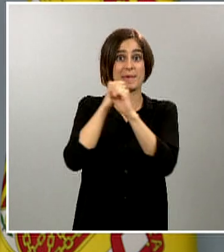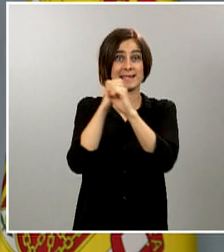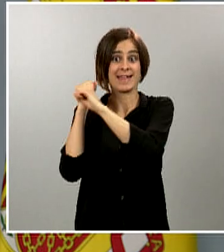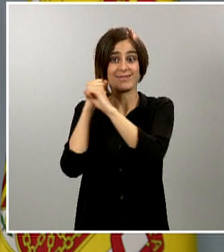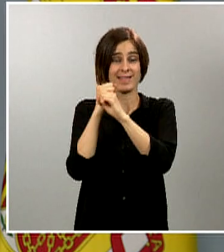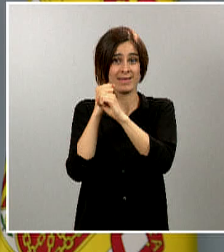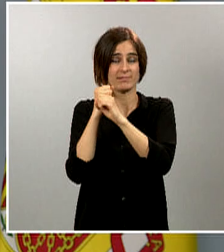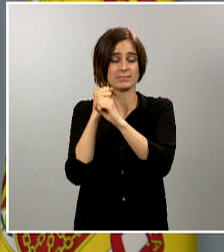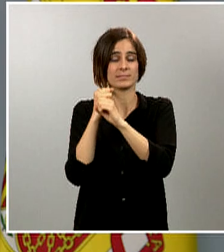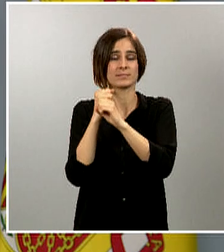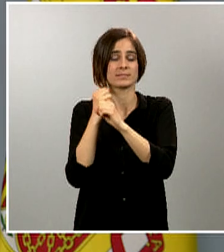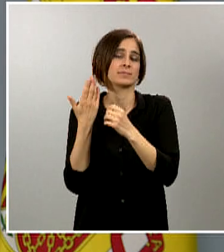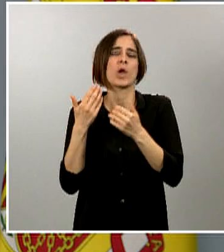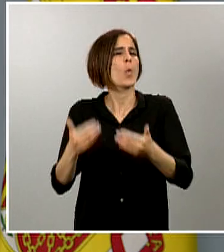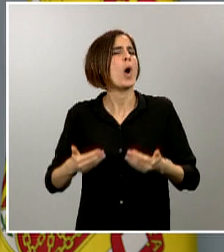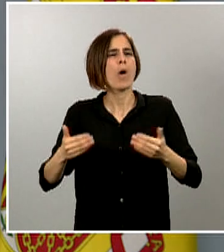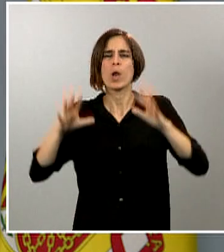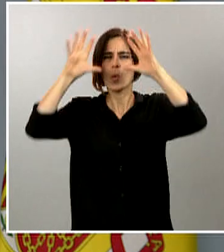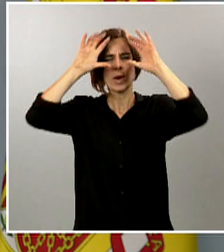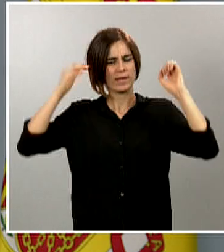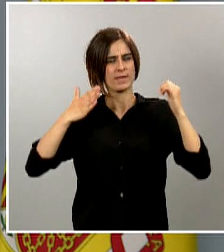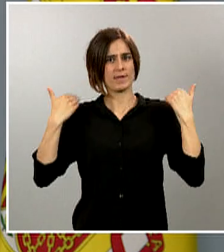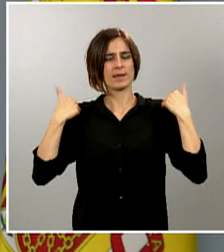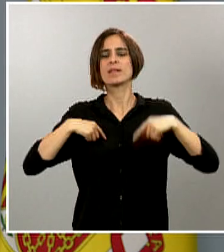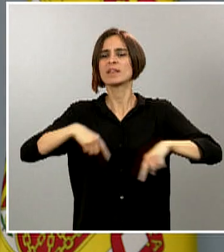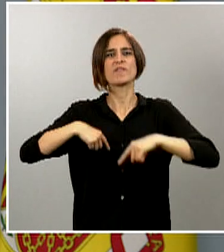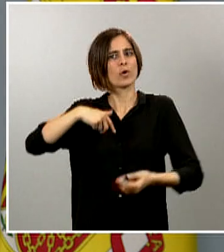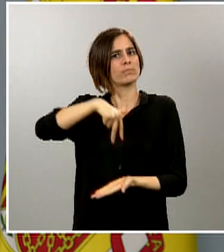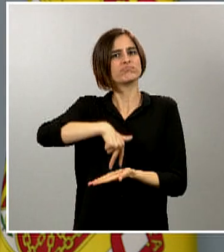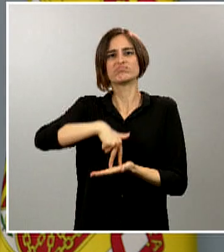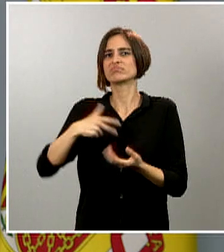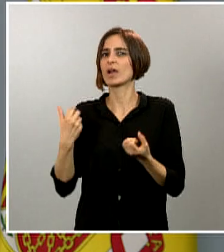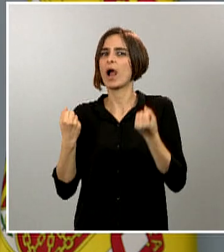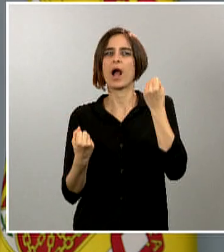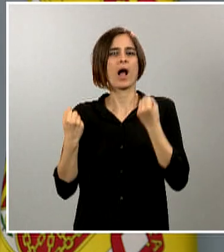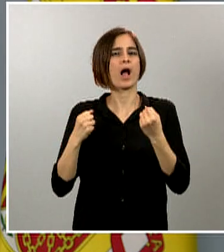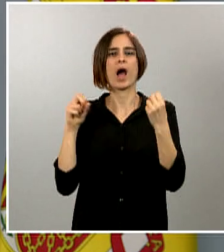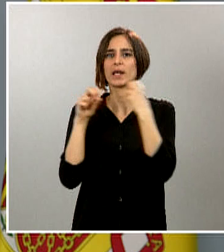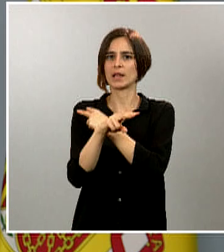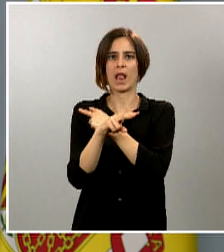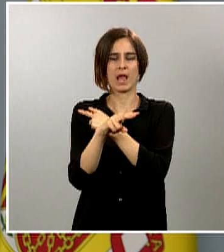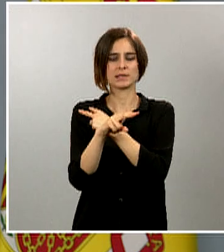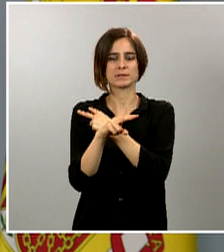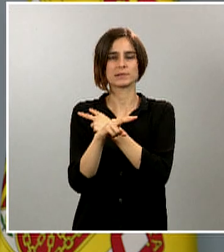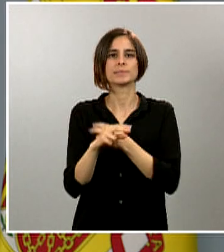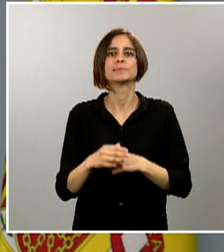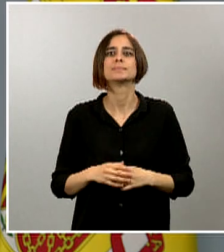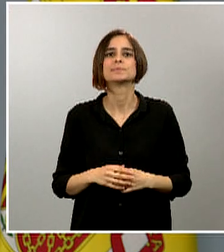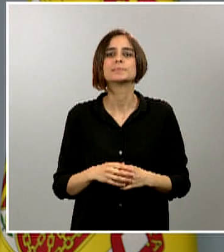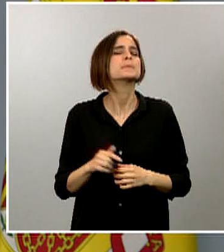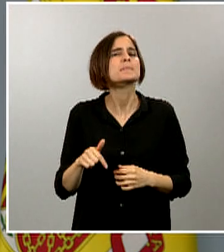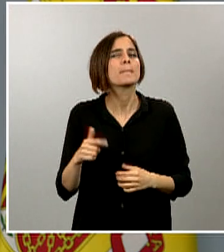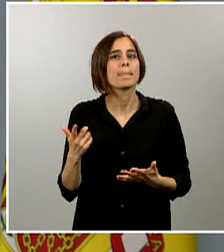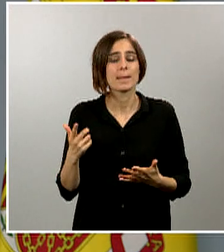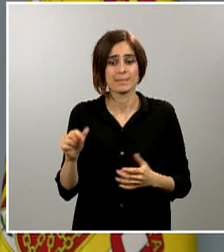de tráfico de la Guardia Civil, como siempre, va a estar en la carretera. Va a estar en la carretera este año protegiendo como siempre, pero